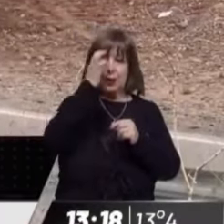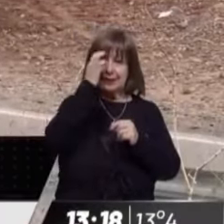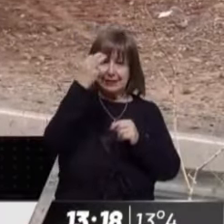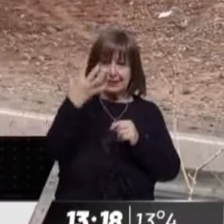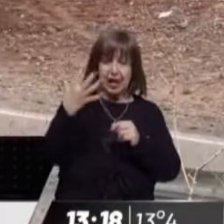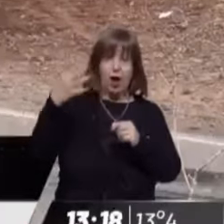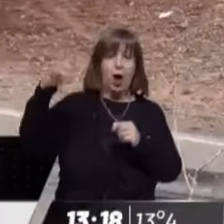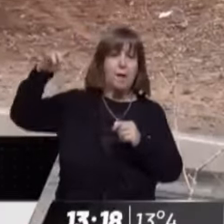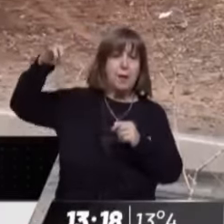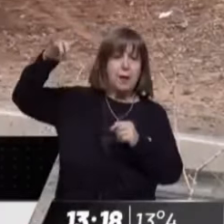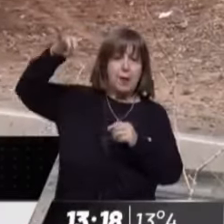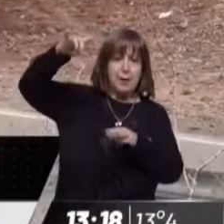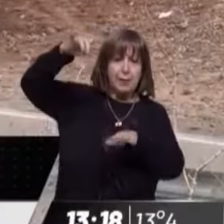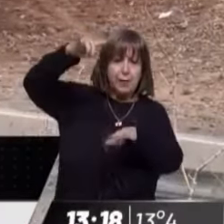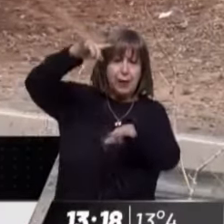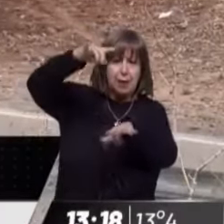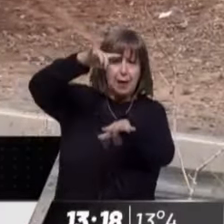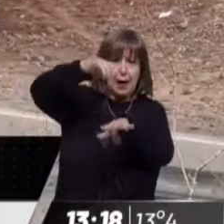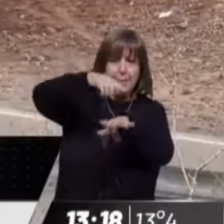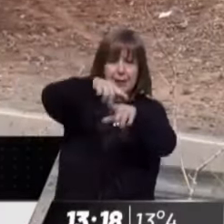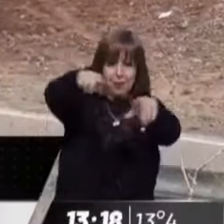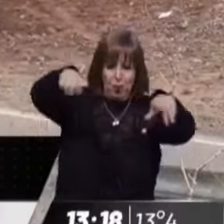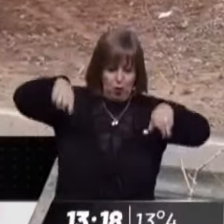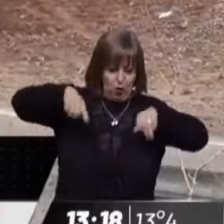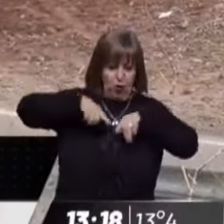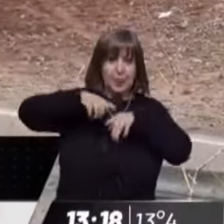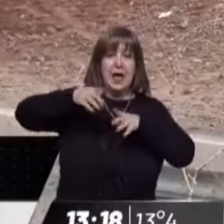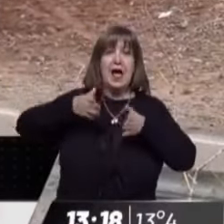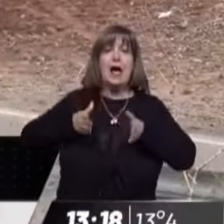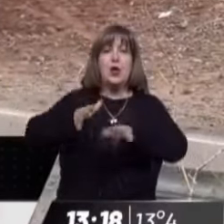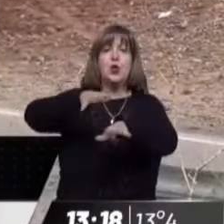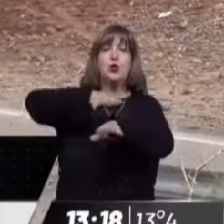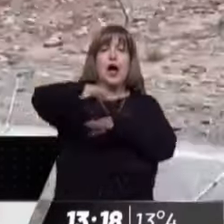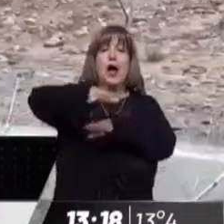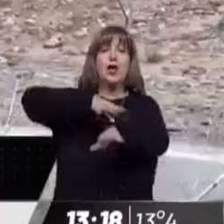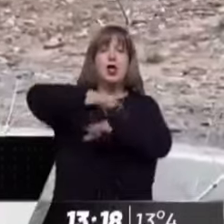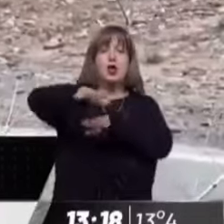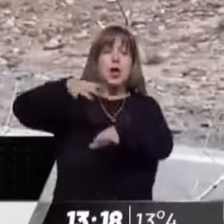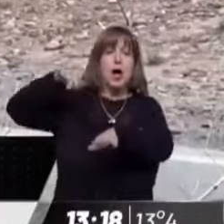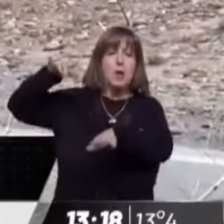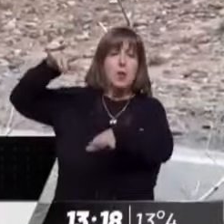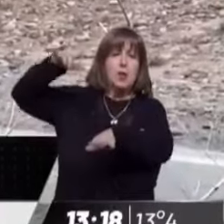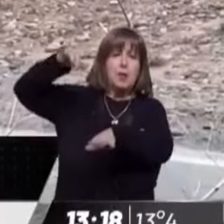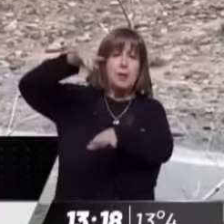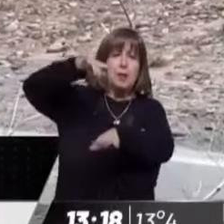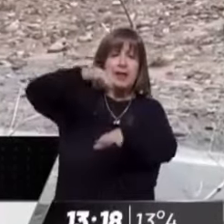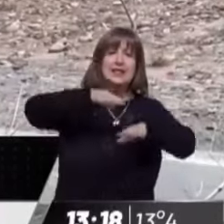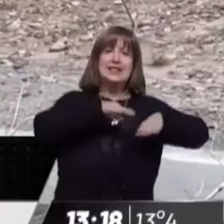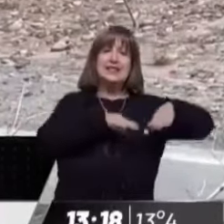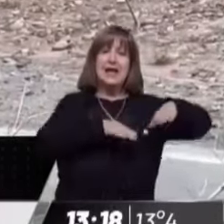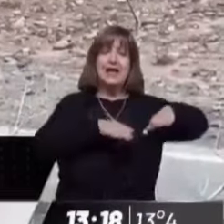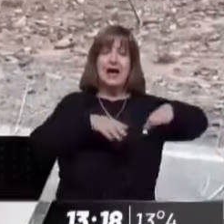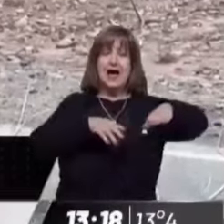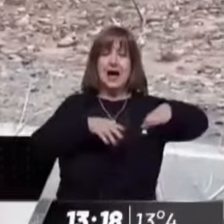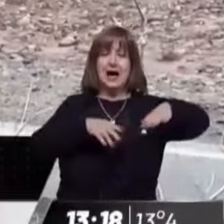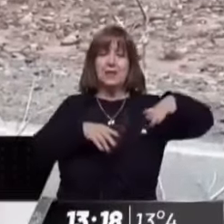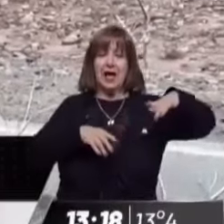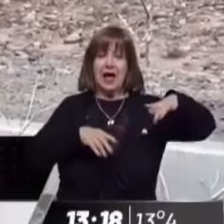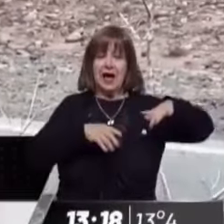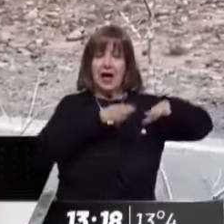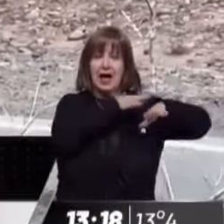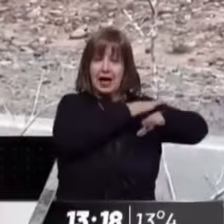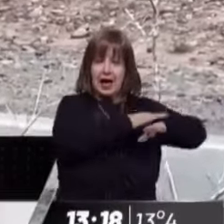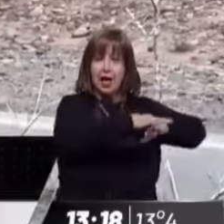LVS-025, cayó, sí, como lo decíamos, en la rotonda de paso y corredor del oeste. Esto es muy cerquita del aeródromo de La Puntilla, sobre el